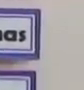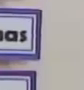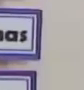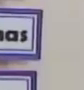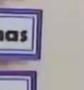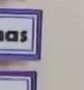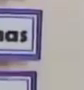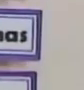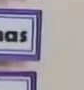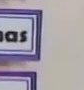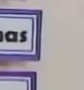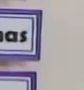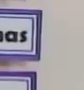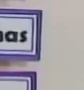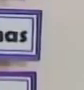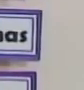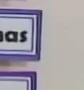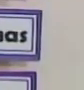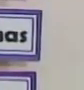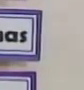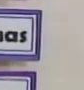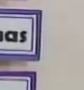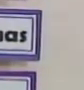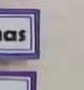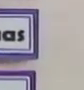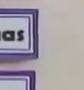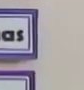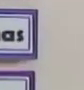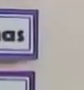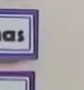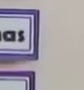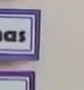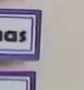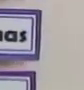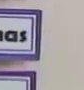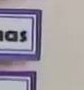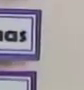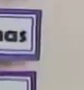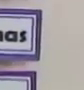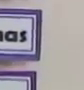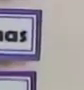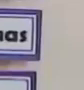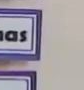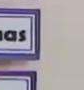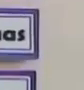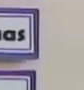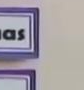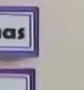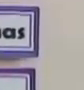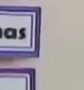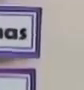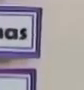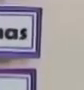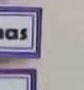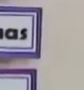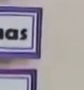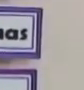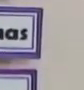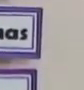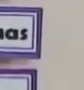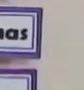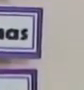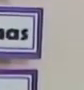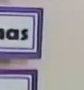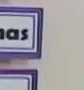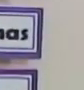hacia acá y formamos esta palabra nueva llamada corta uñas. Muy